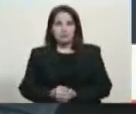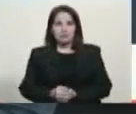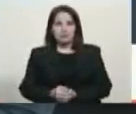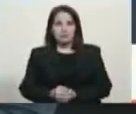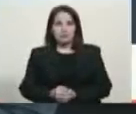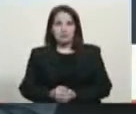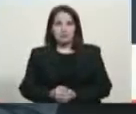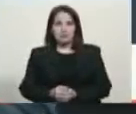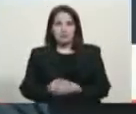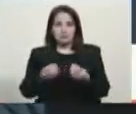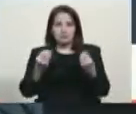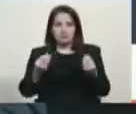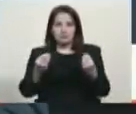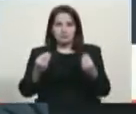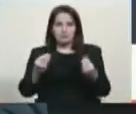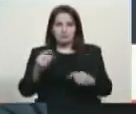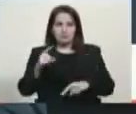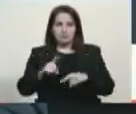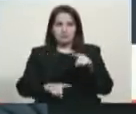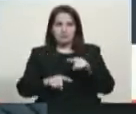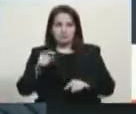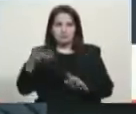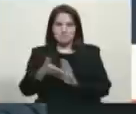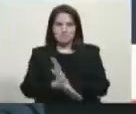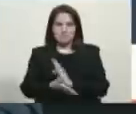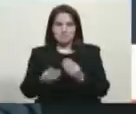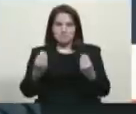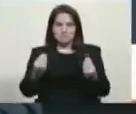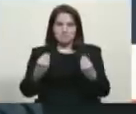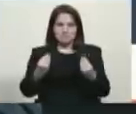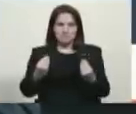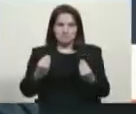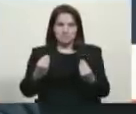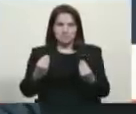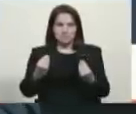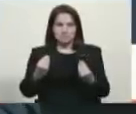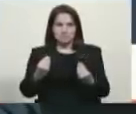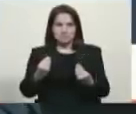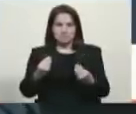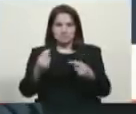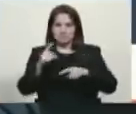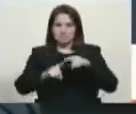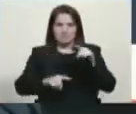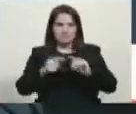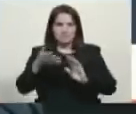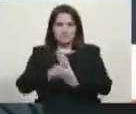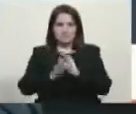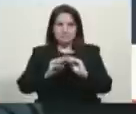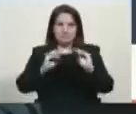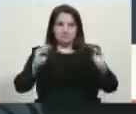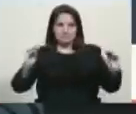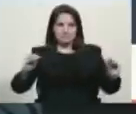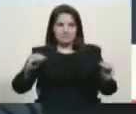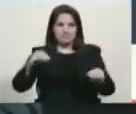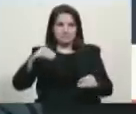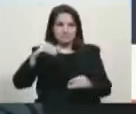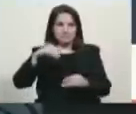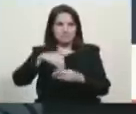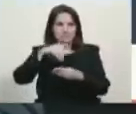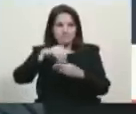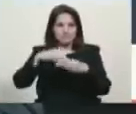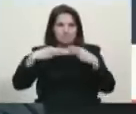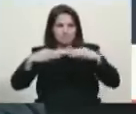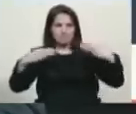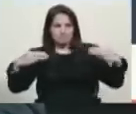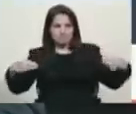Y el 14 de abril, domingo 2013, el pueblo fue a votar. Y con votos populares, de acuerdo a la